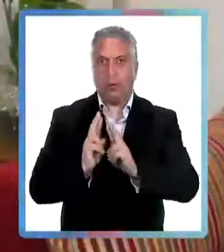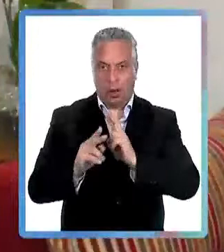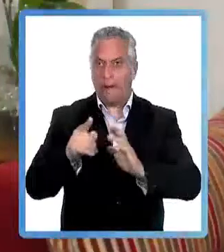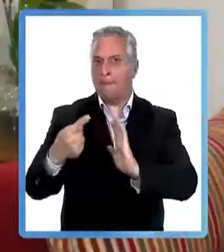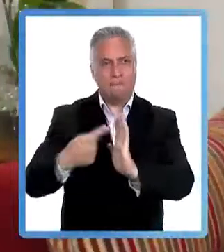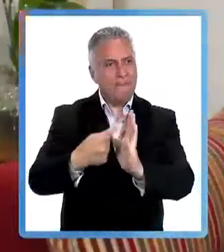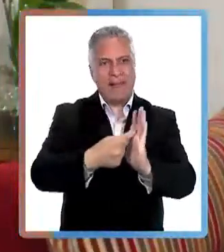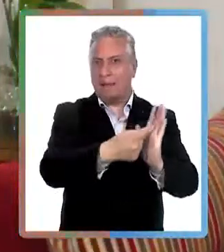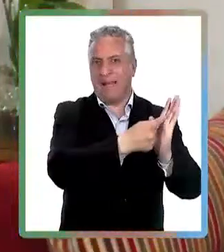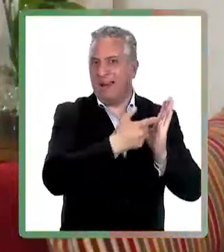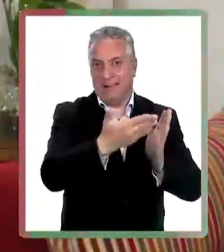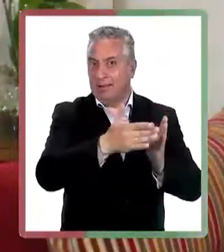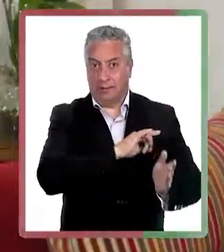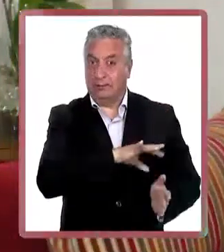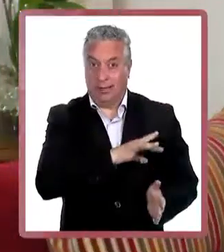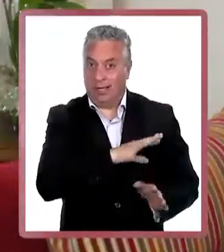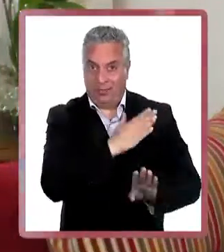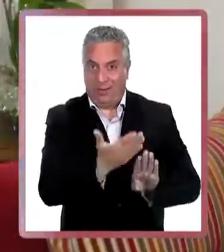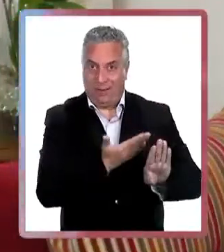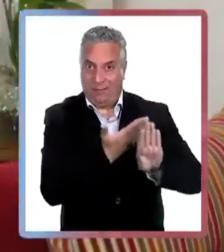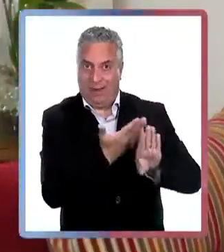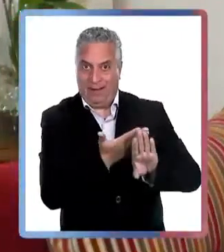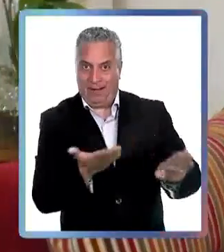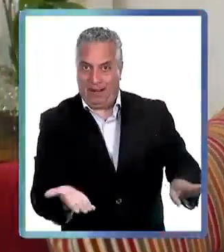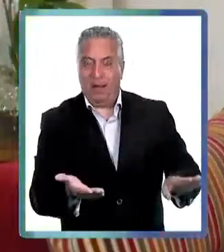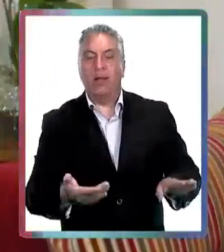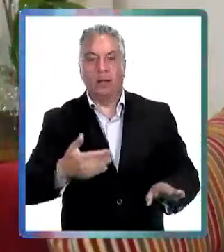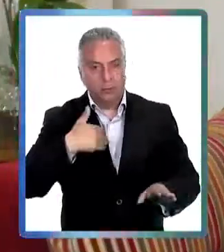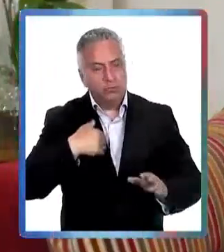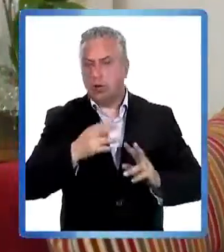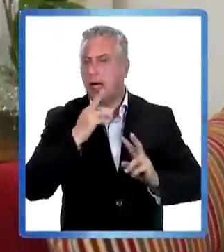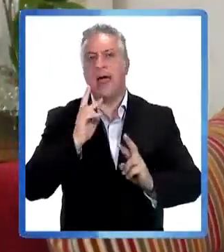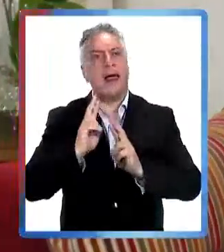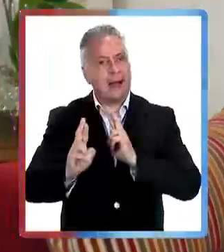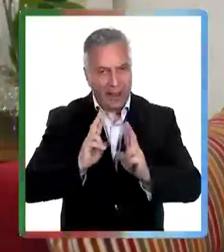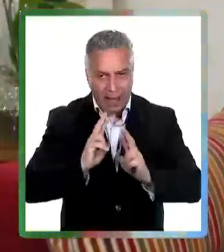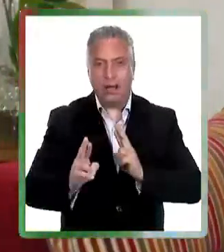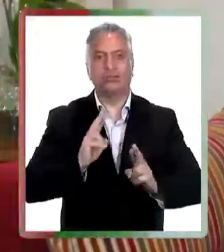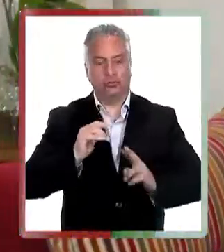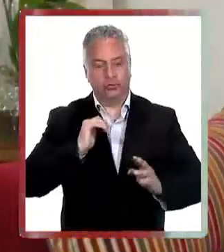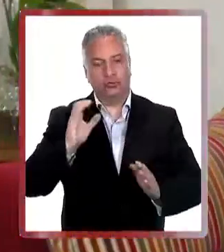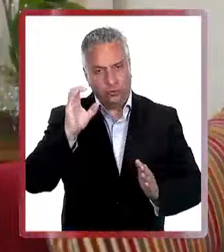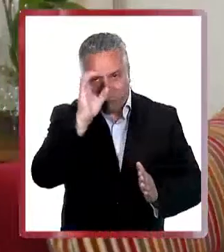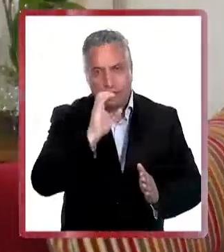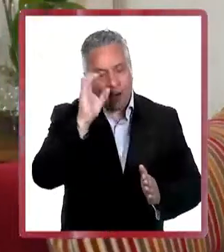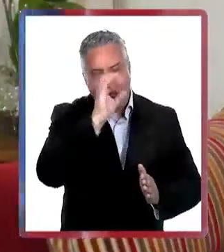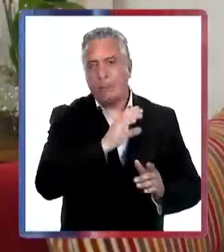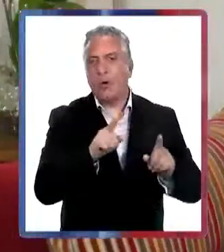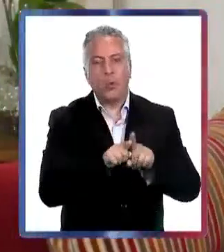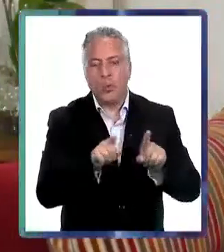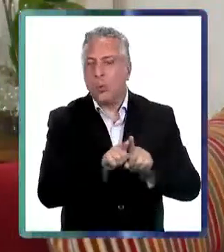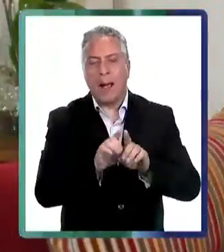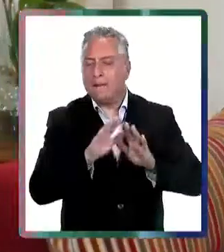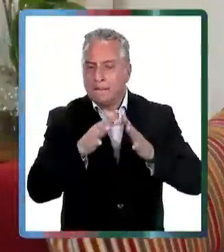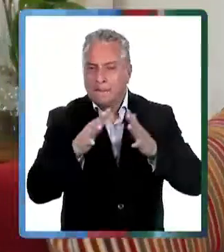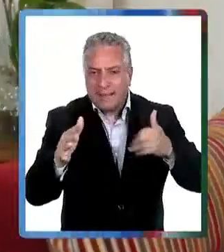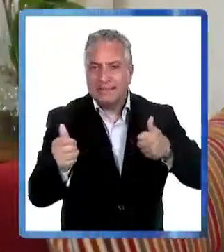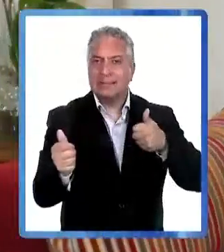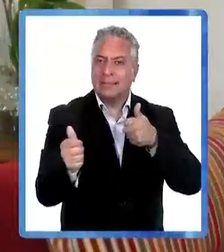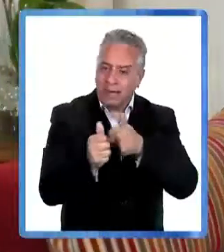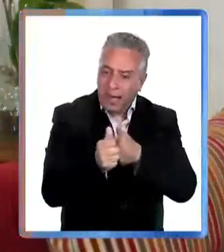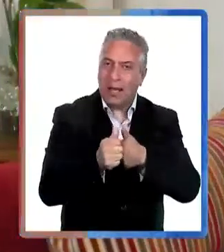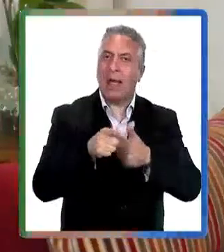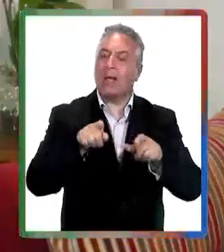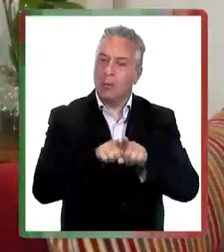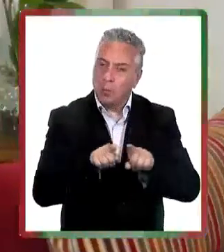con miles de nuestros compatriotas. Por lo tanto, tenemos una relación que buscamos sea lo más